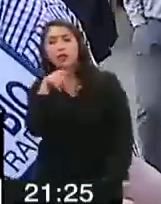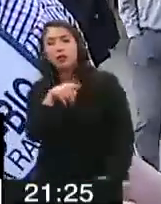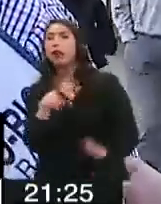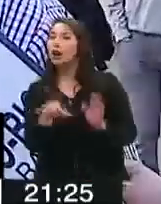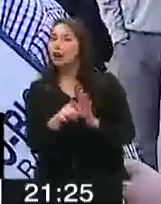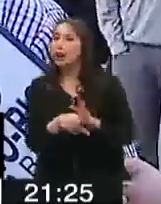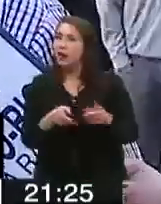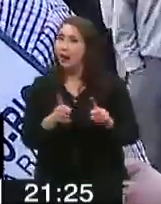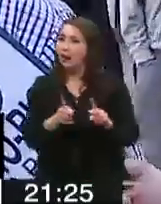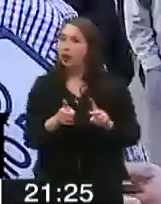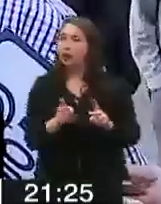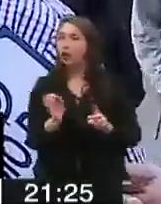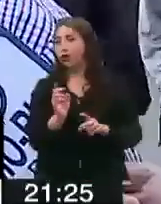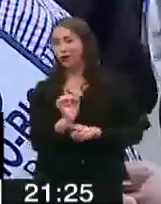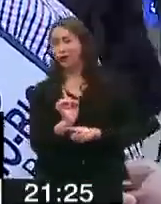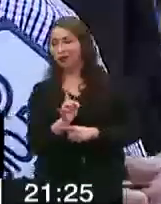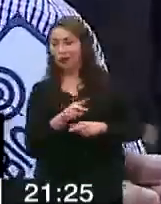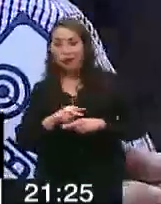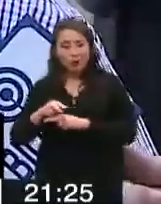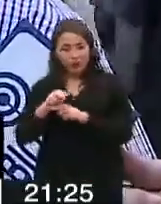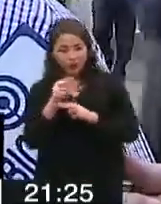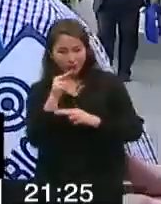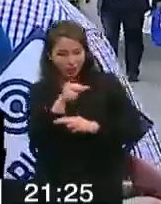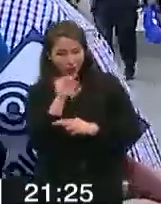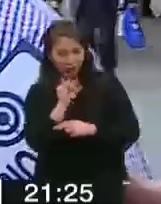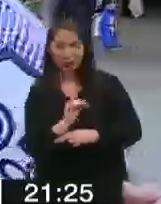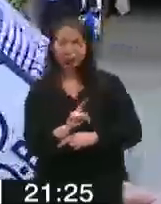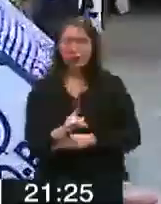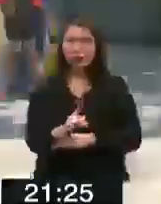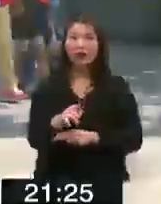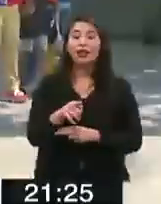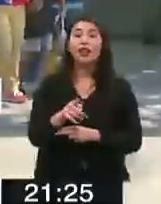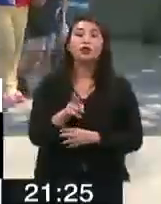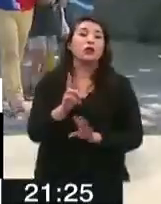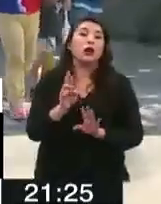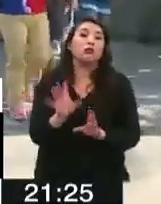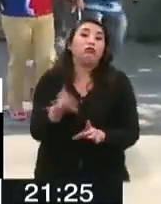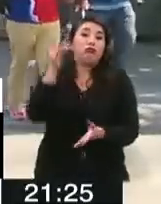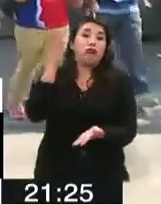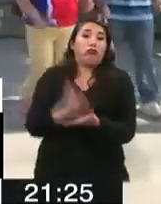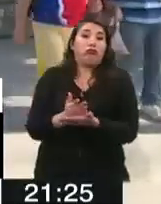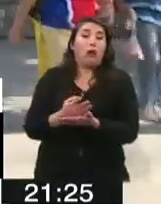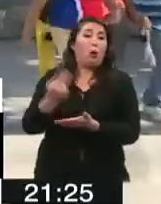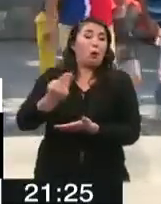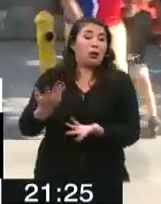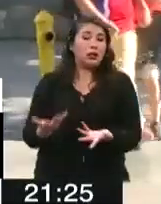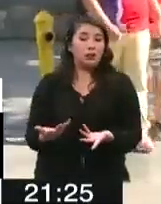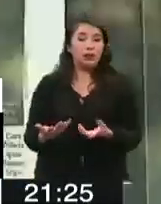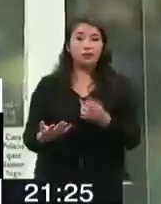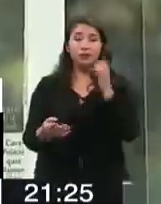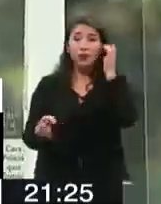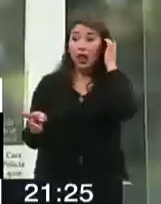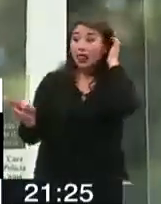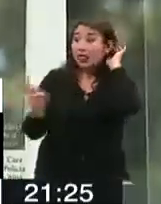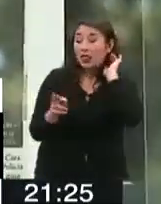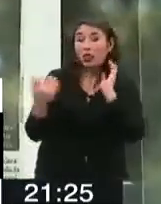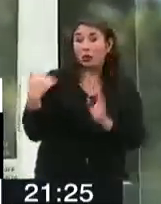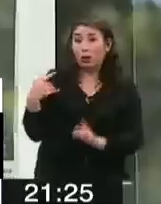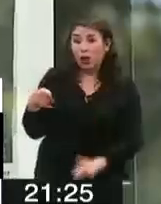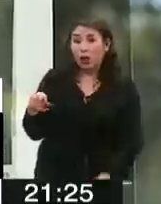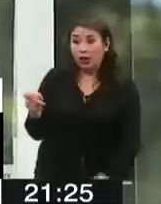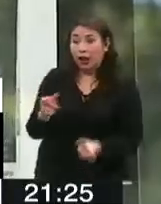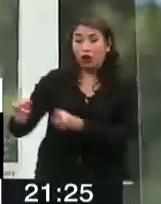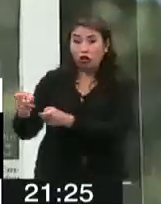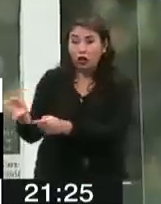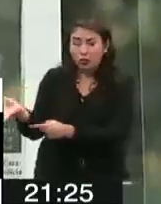actos administrativos, y este es un acto administrativo, es una resolución municipal. Independiente del dictamen de la Contraloría, ¿puede un